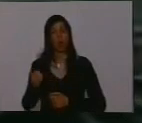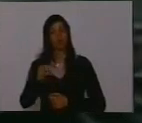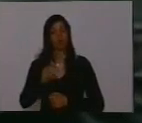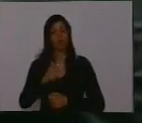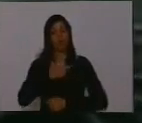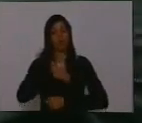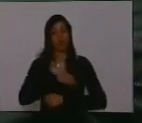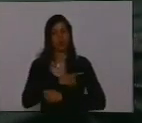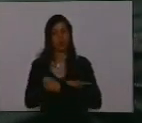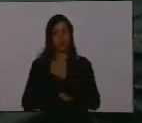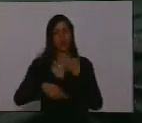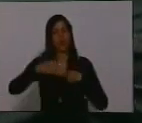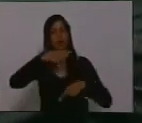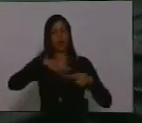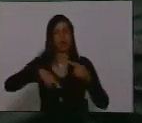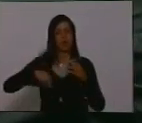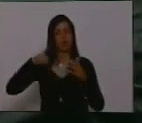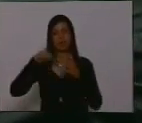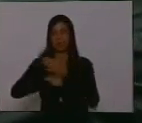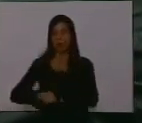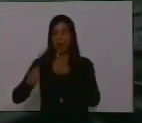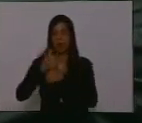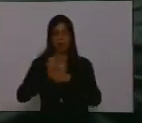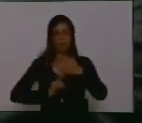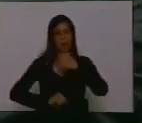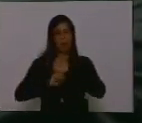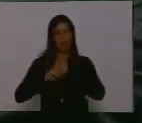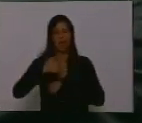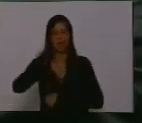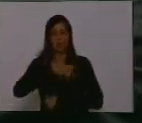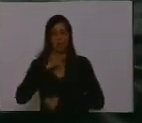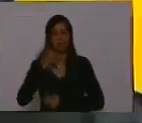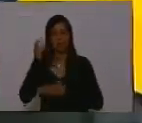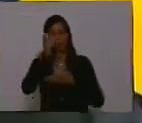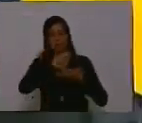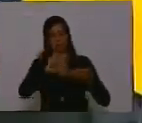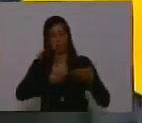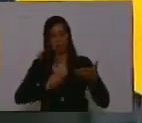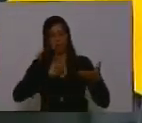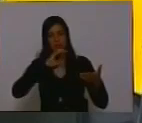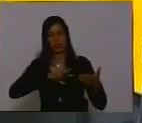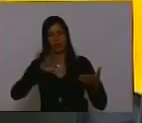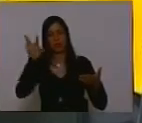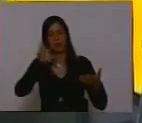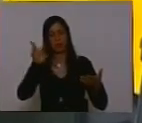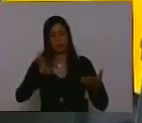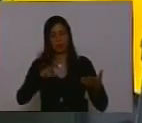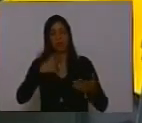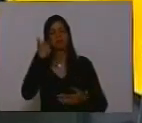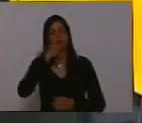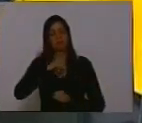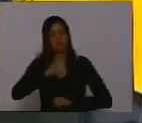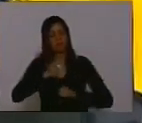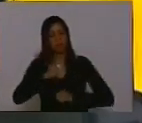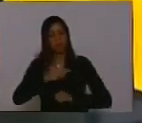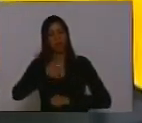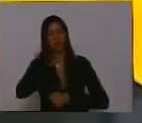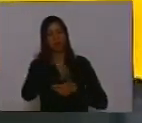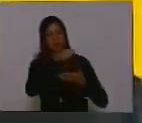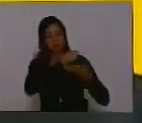a consolidar la revolución bolivariana. Nosotros seremos quienes escriban la historia en este país, es correcto, pero la vamos a